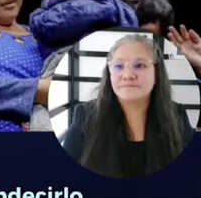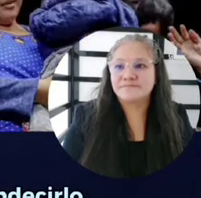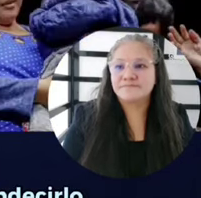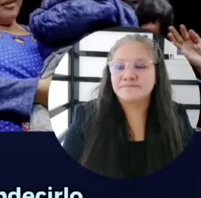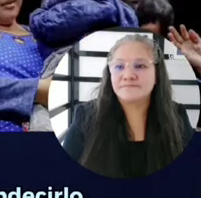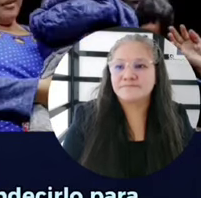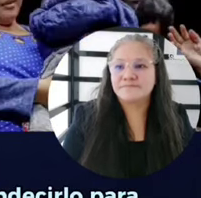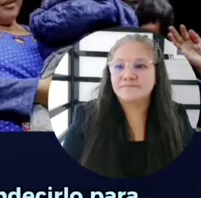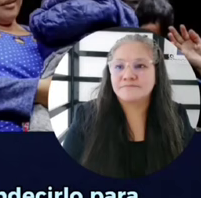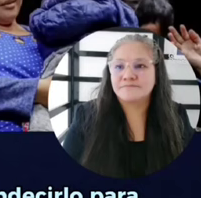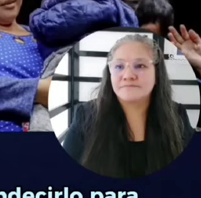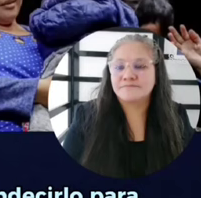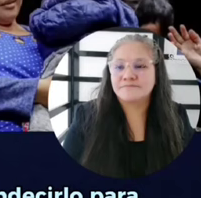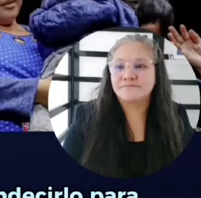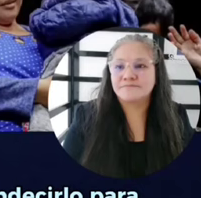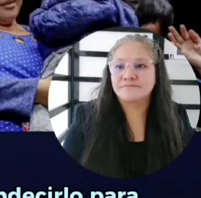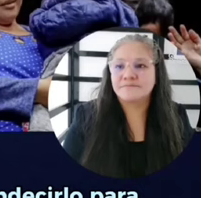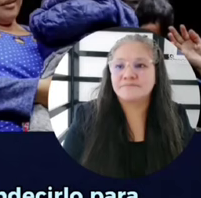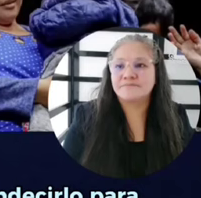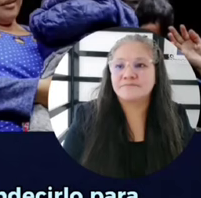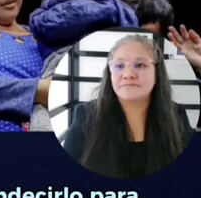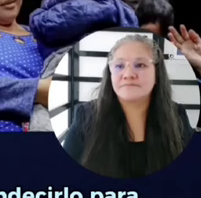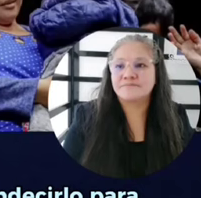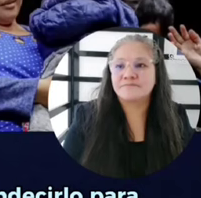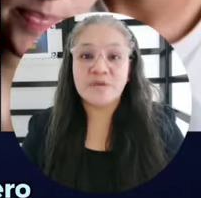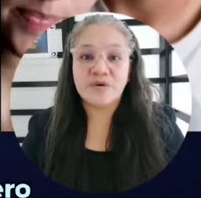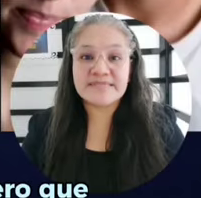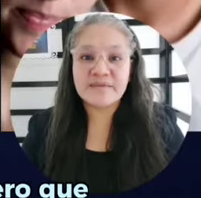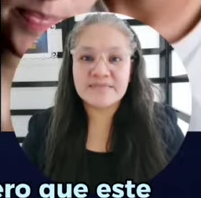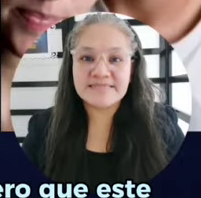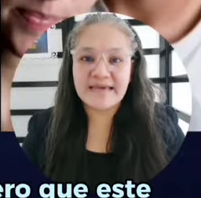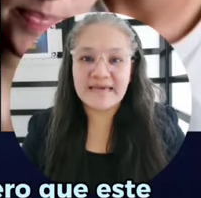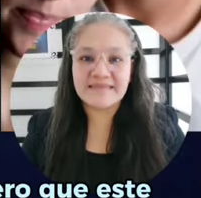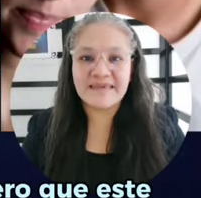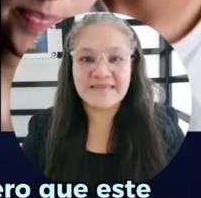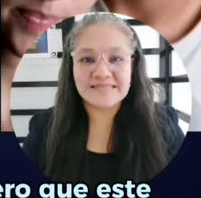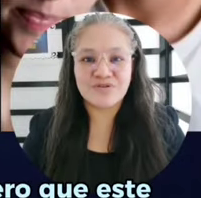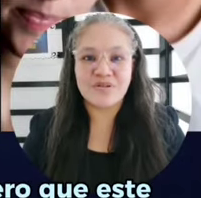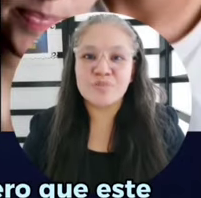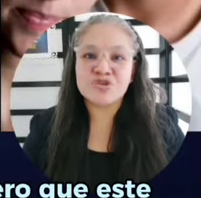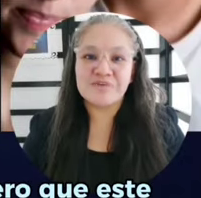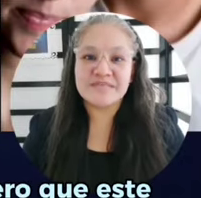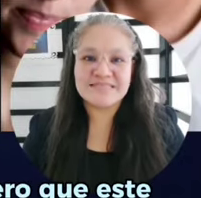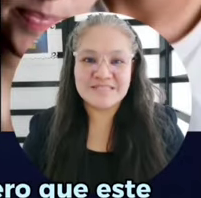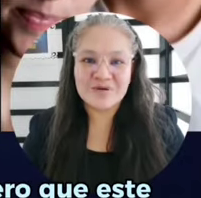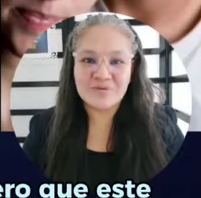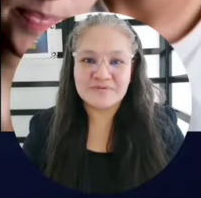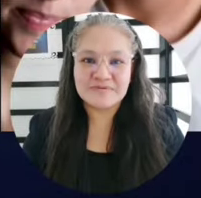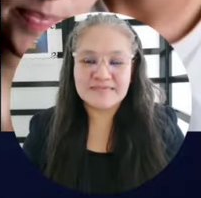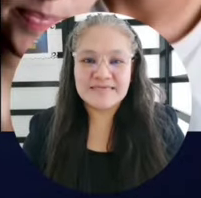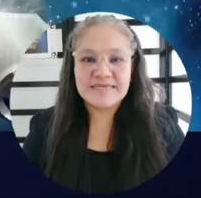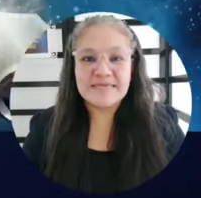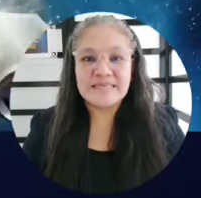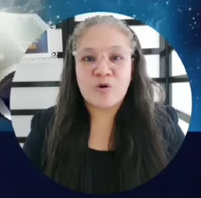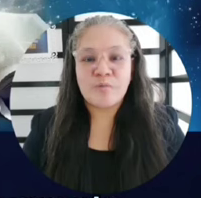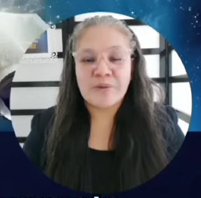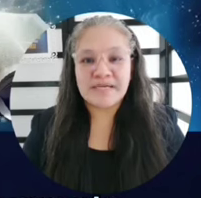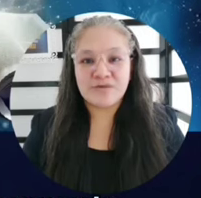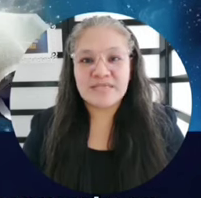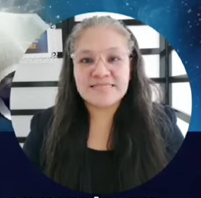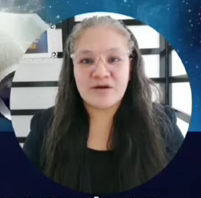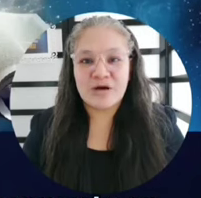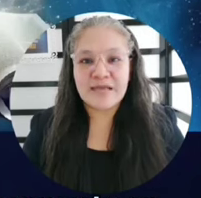y bendecirlo por habernos dejado esta gloriosa bendición. Espero que este mensaje te haya sido de mucha bendición, y